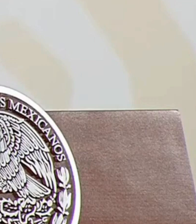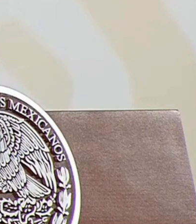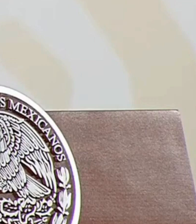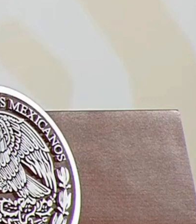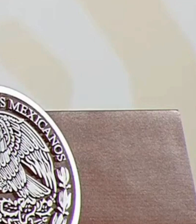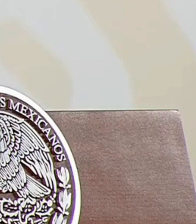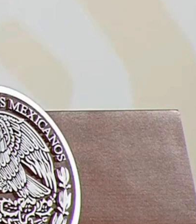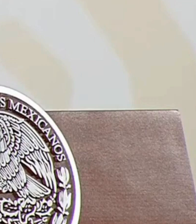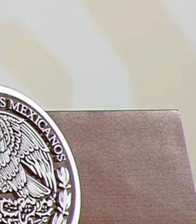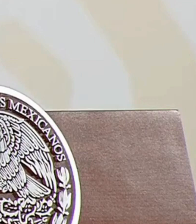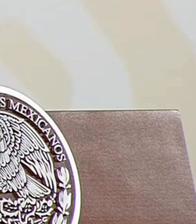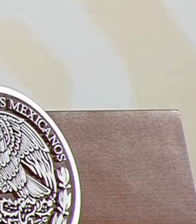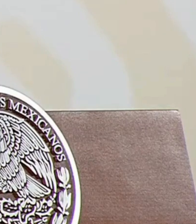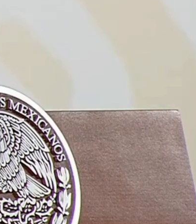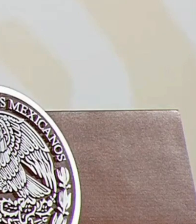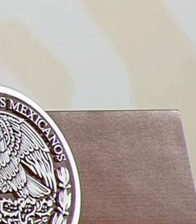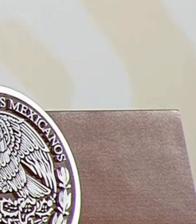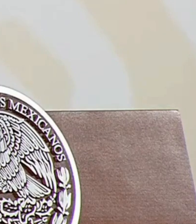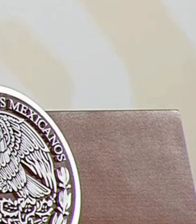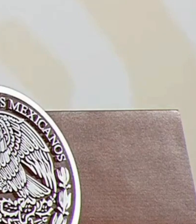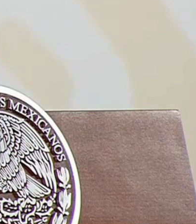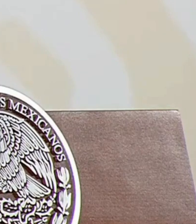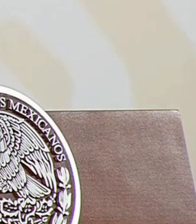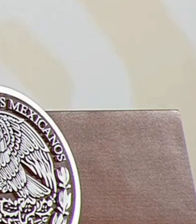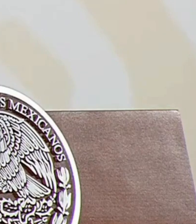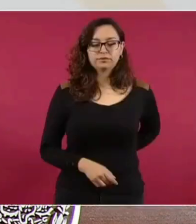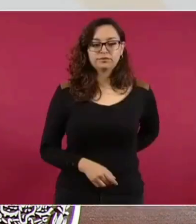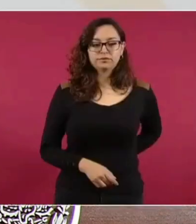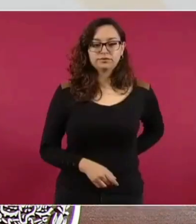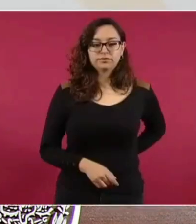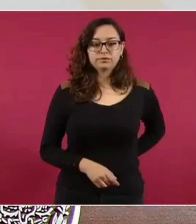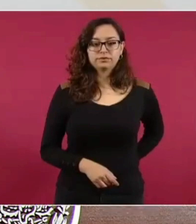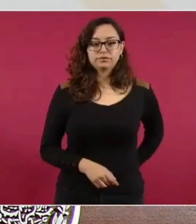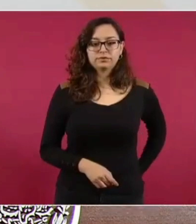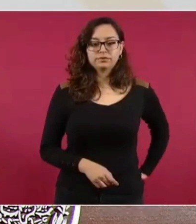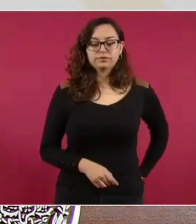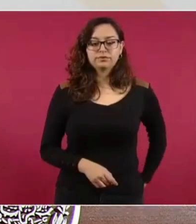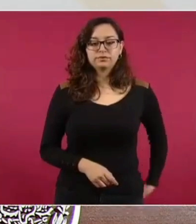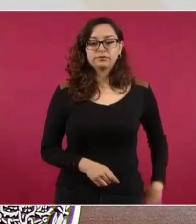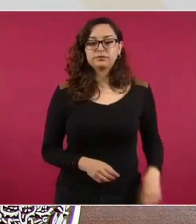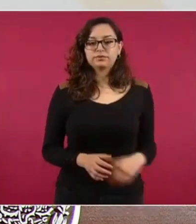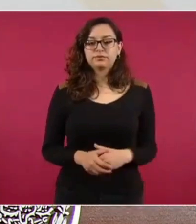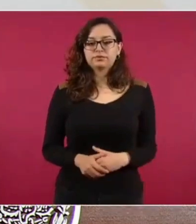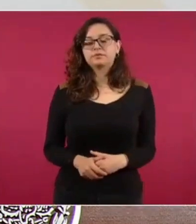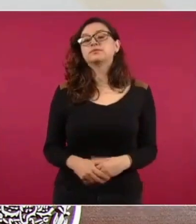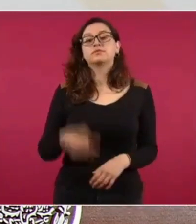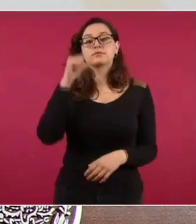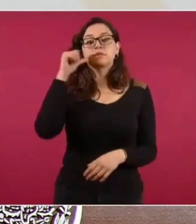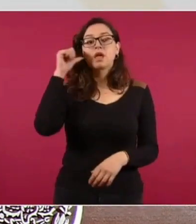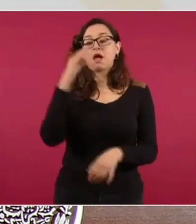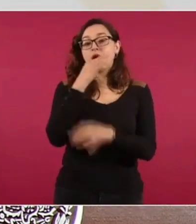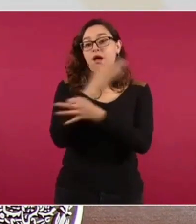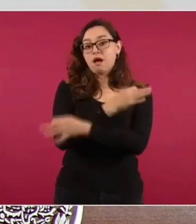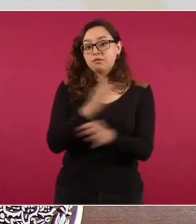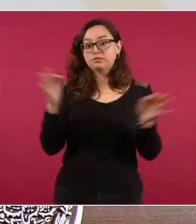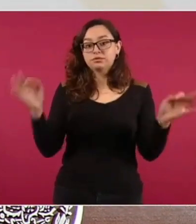de supervisión de las refinerías que tenemos en el país, que las